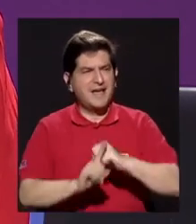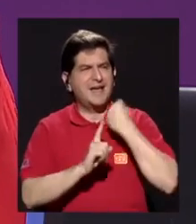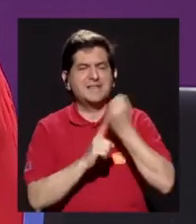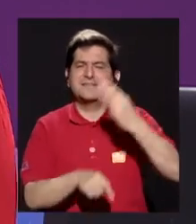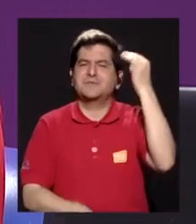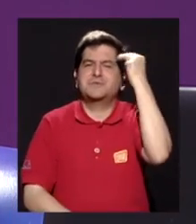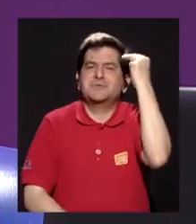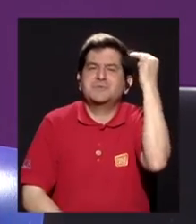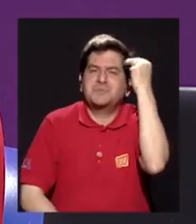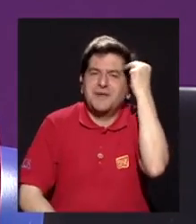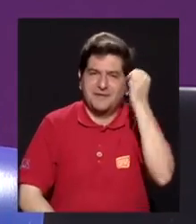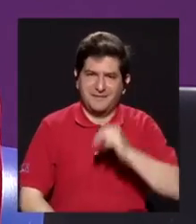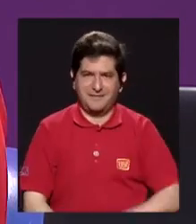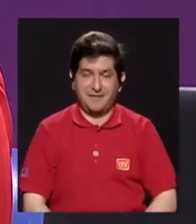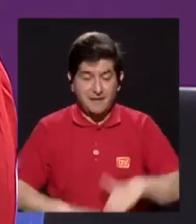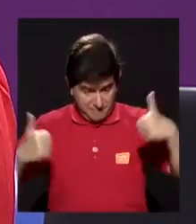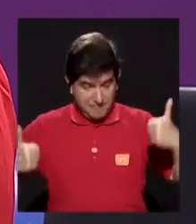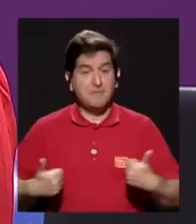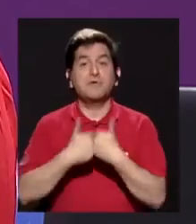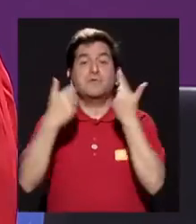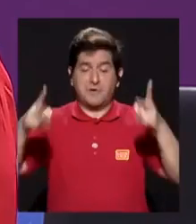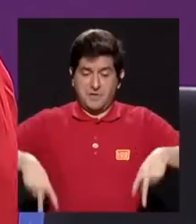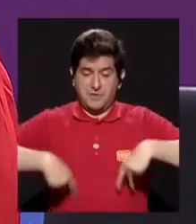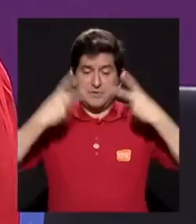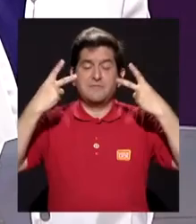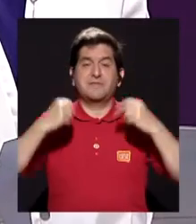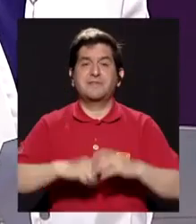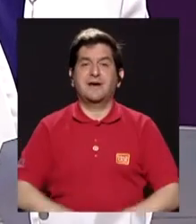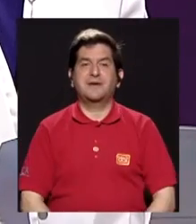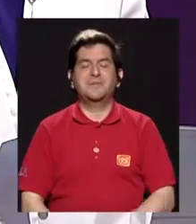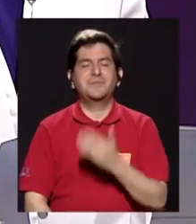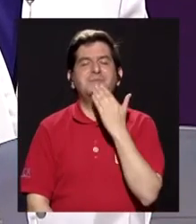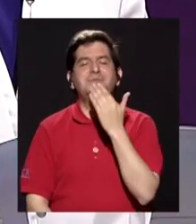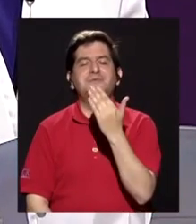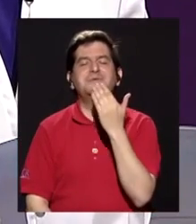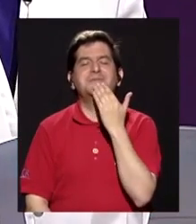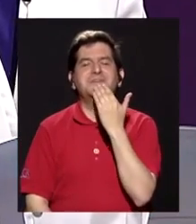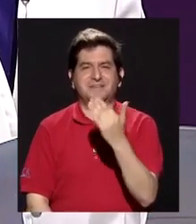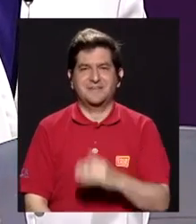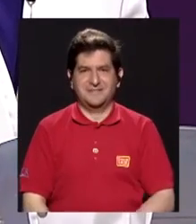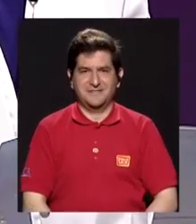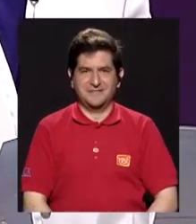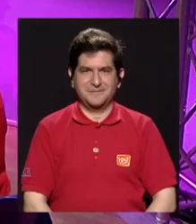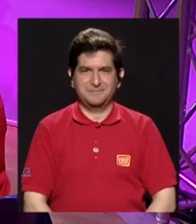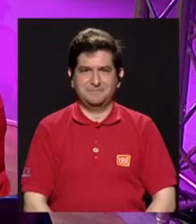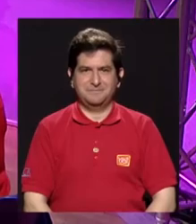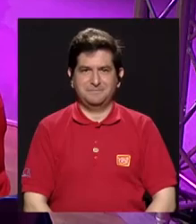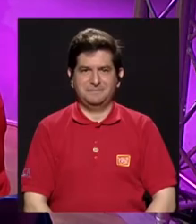mental y un reto para vivir. Así es. Muchas gracias. Muchas gracias.